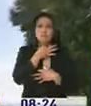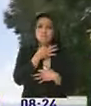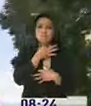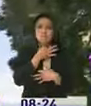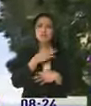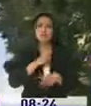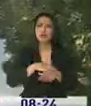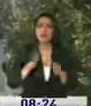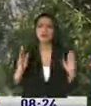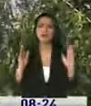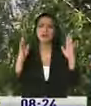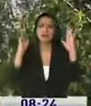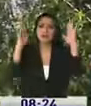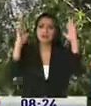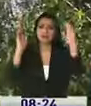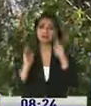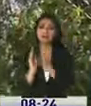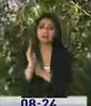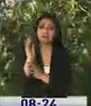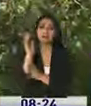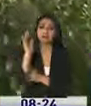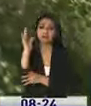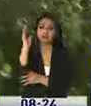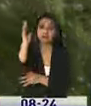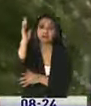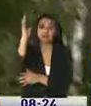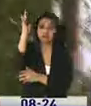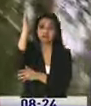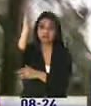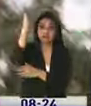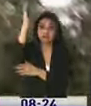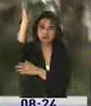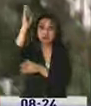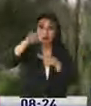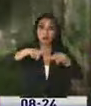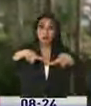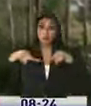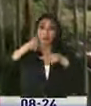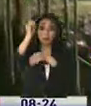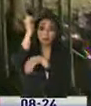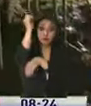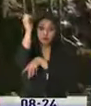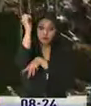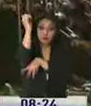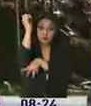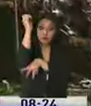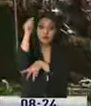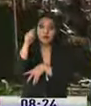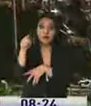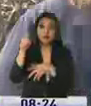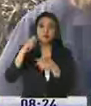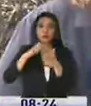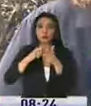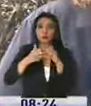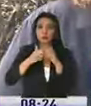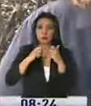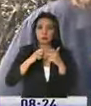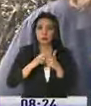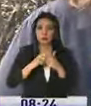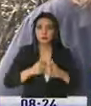debido a estos árboles, su altura, pero sobre todo el lugar en donde están sembrados. Son las causas que los ponen intranquilos.